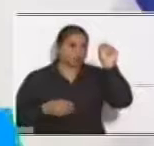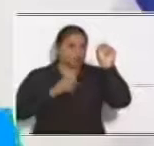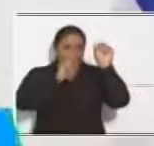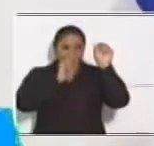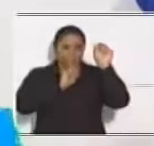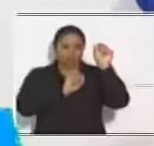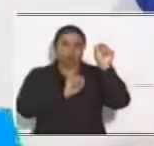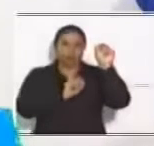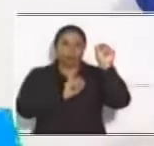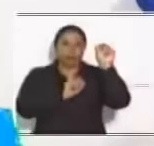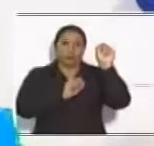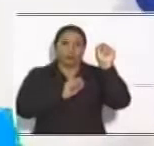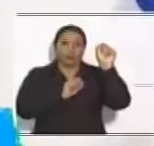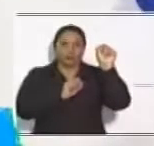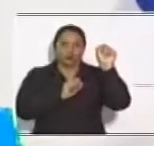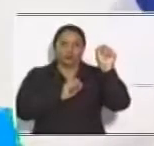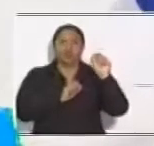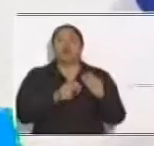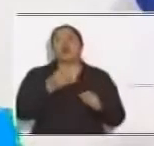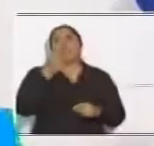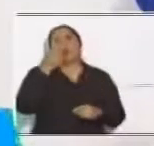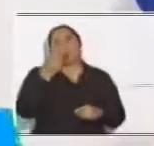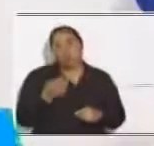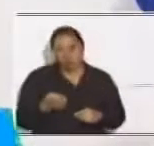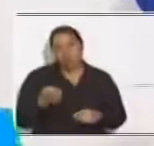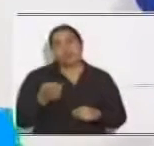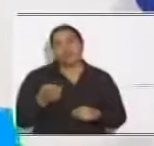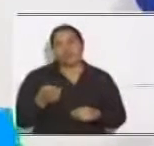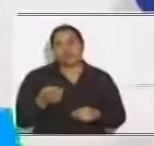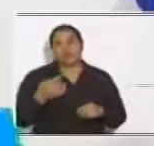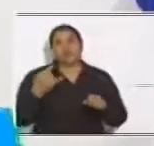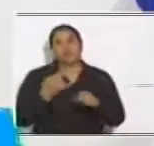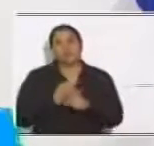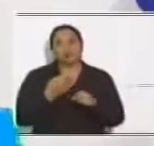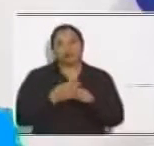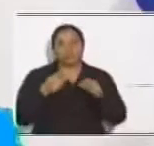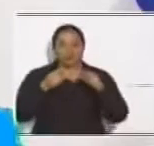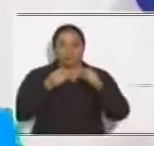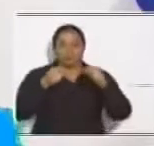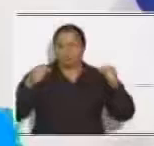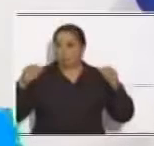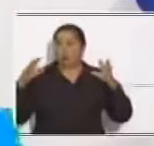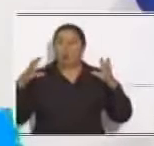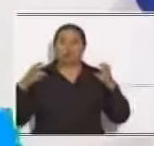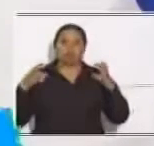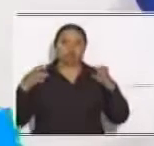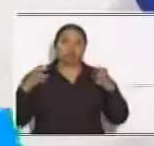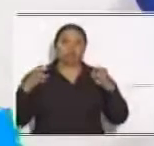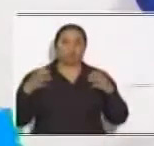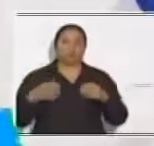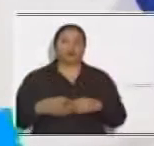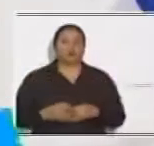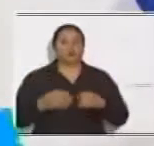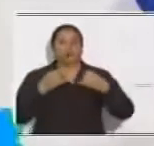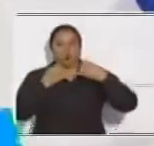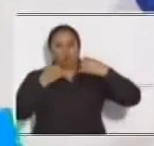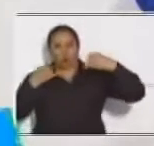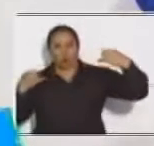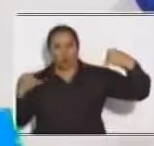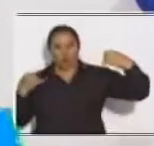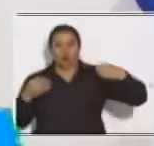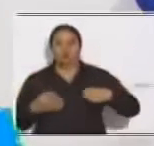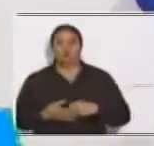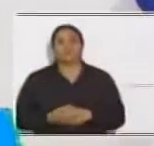este punto. Y otra vez, ¿con qué se unen dos puntos? Con una línea recta.